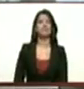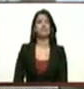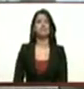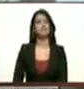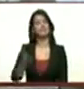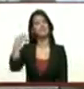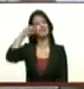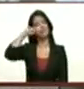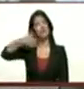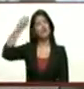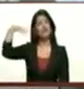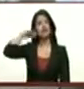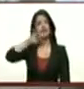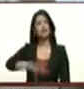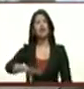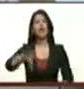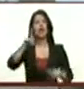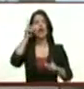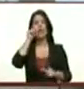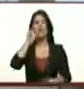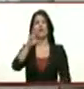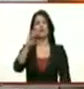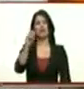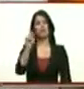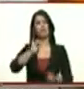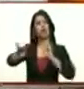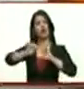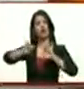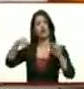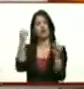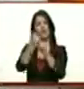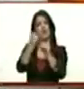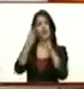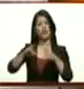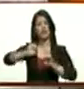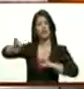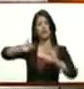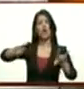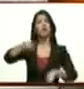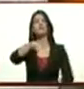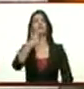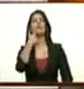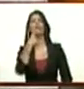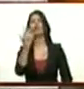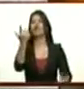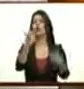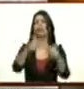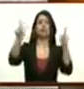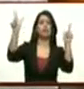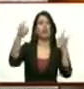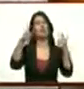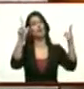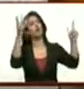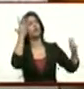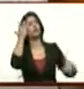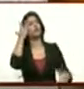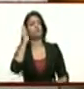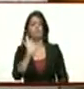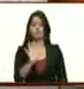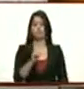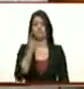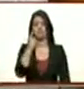¿Ustedes se acuerdan cuando Marcel Granier votó a todos los trabajadores de aquí? Yo los voy a buscar por ahí un documental, a los que le encanta hablar de libertad de expresión. Pidieron